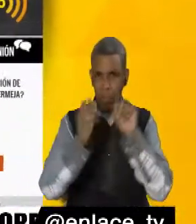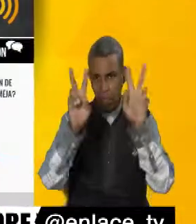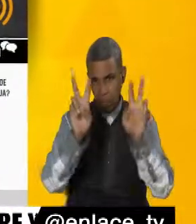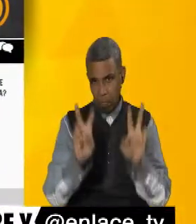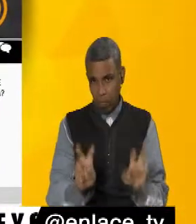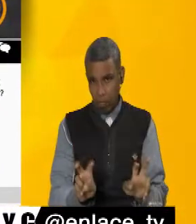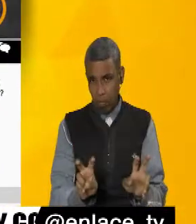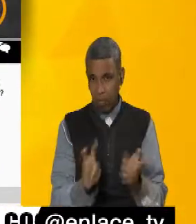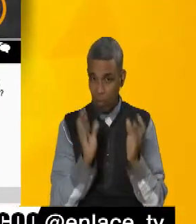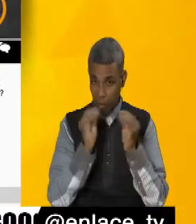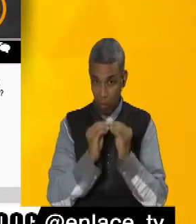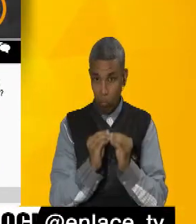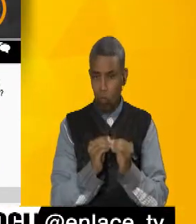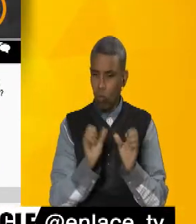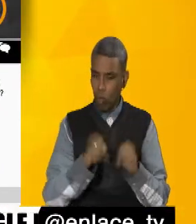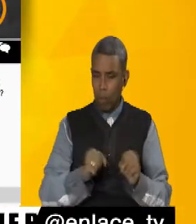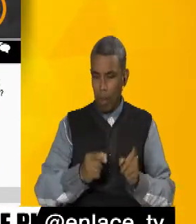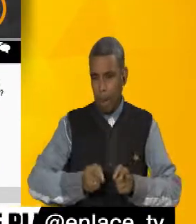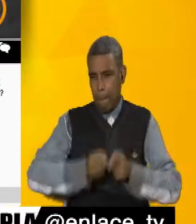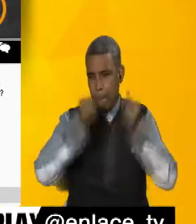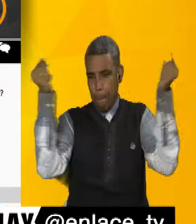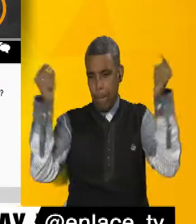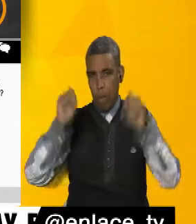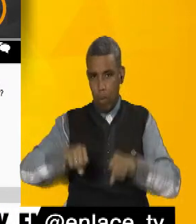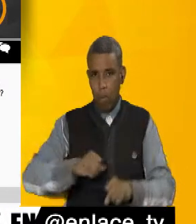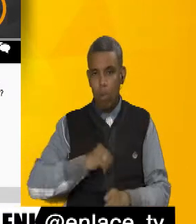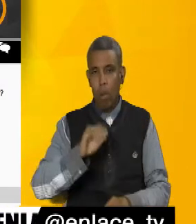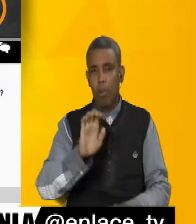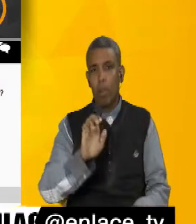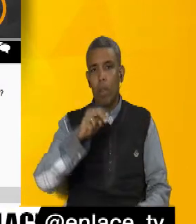informaciones de Enlace Noticias las pueden hallar en nuestra página web